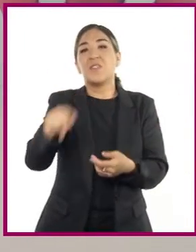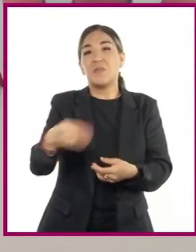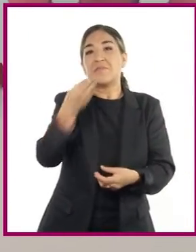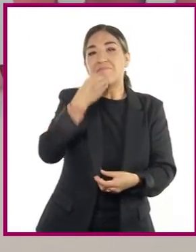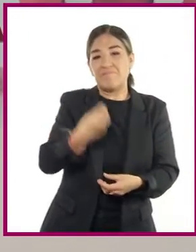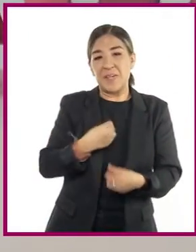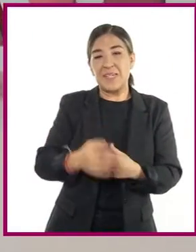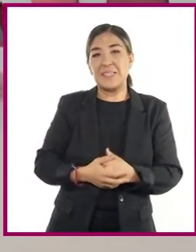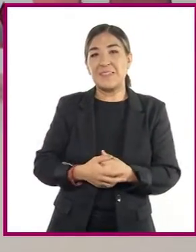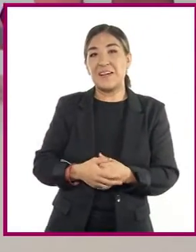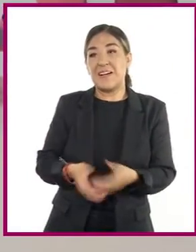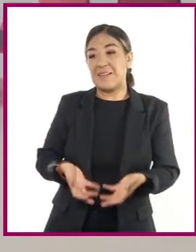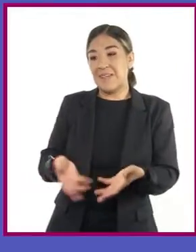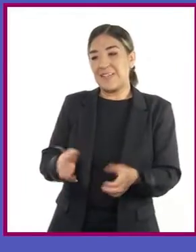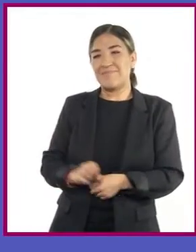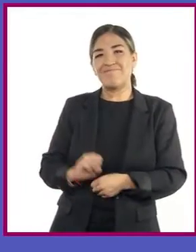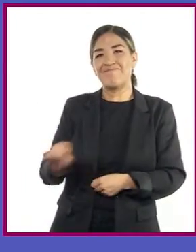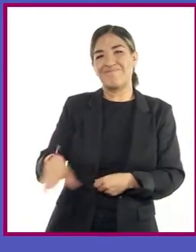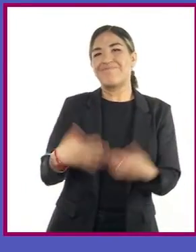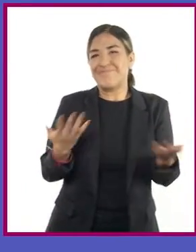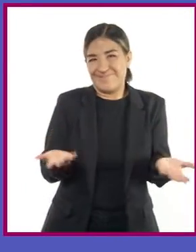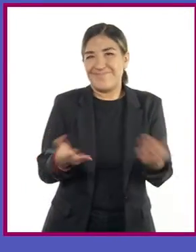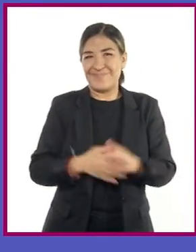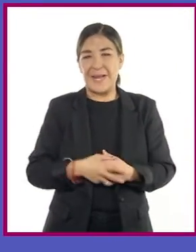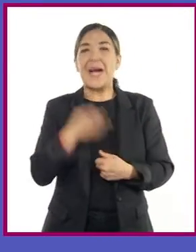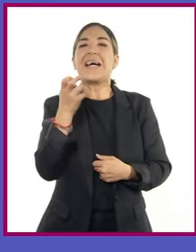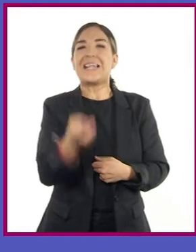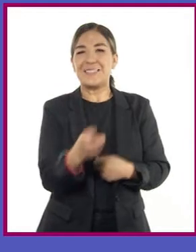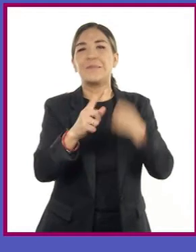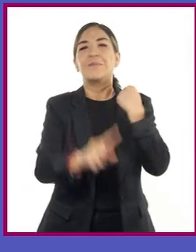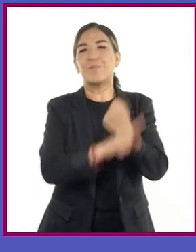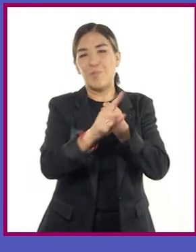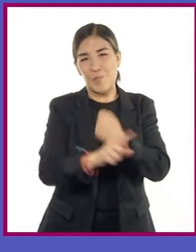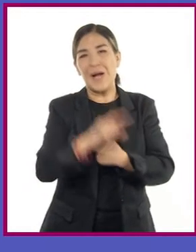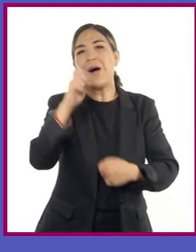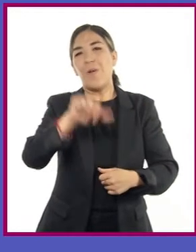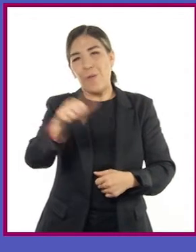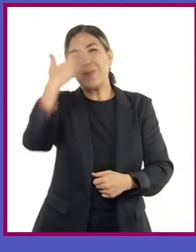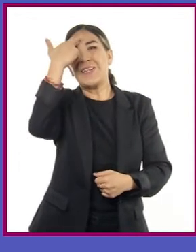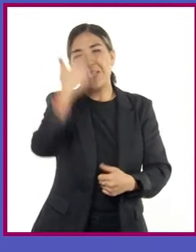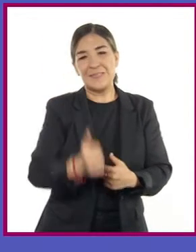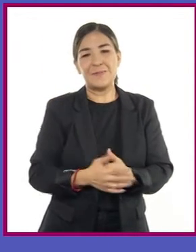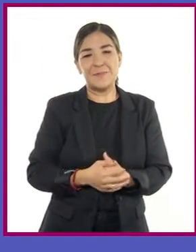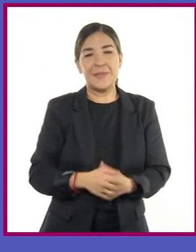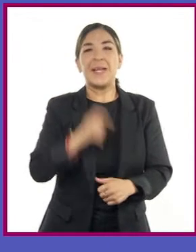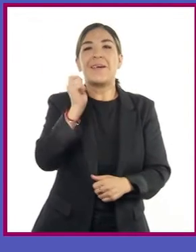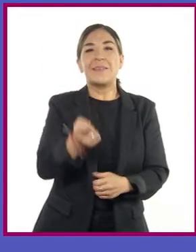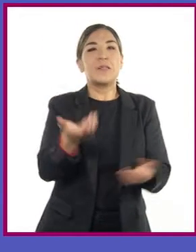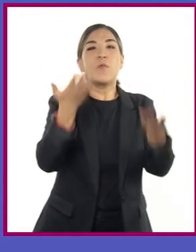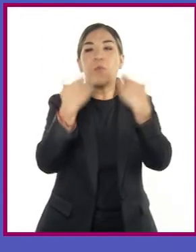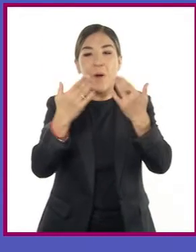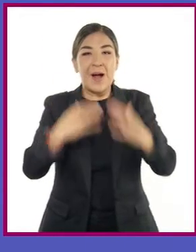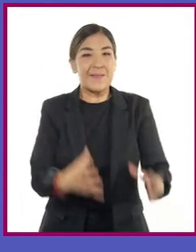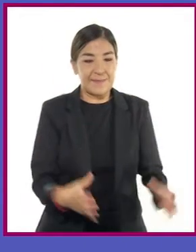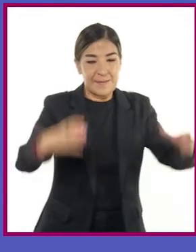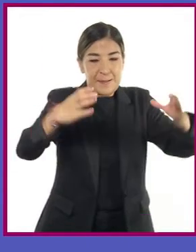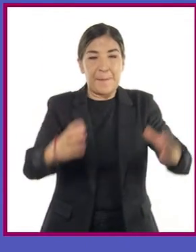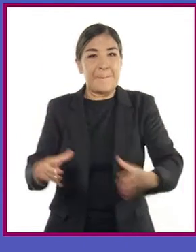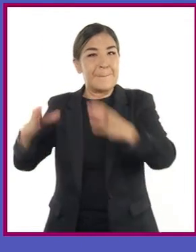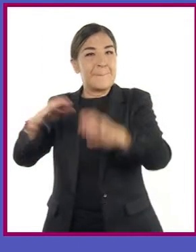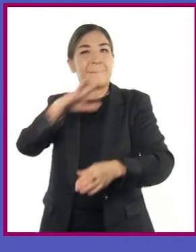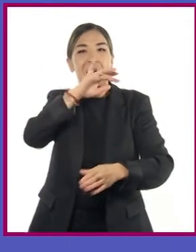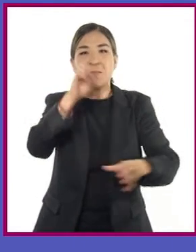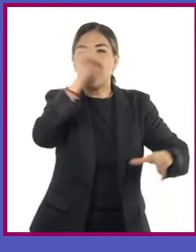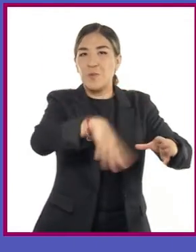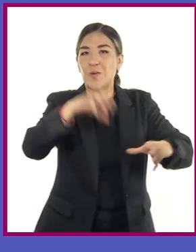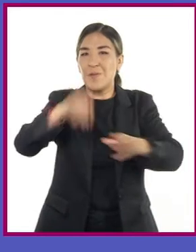usando el que se encuentra por ahí. Esta sería otra causa, la ausencia de contenedores suficientes para todos